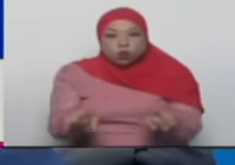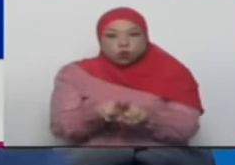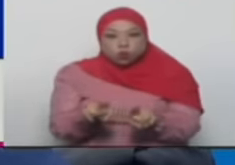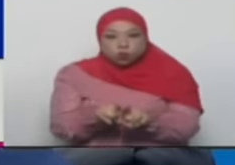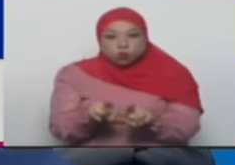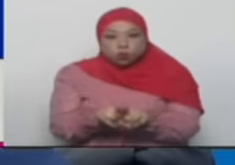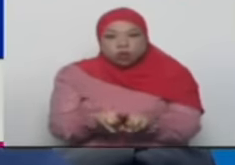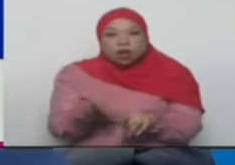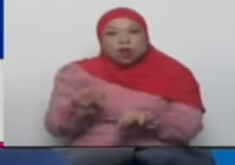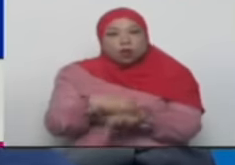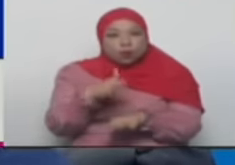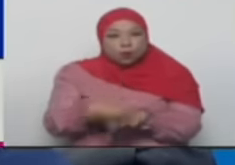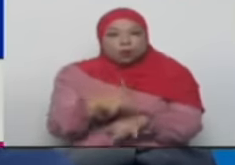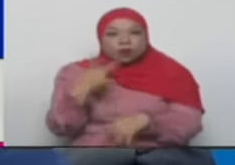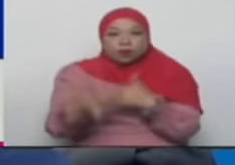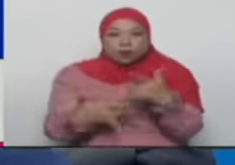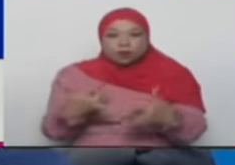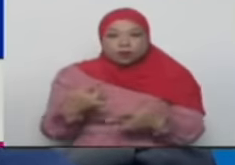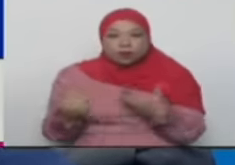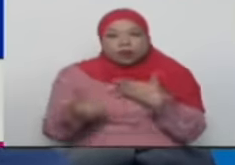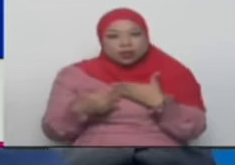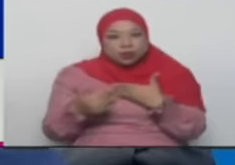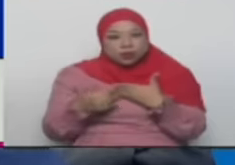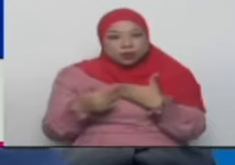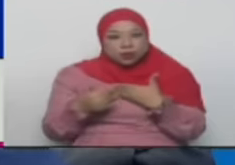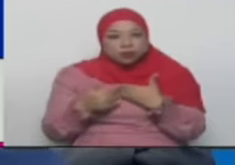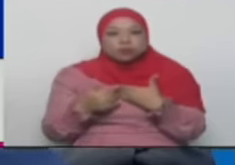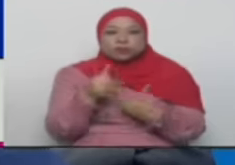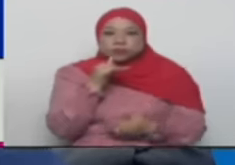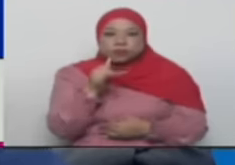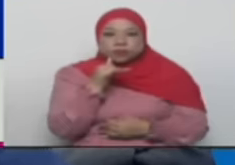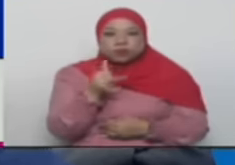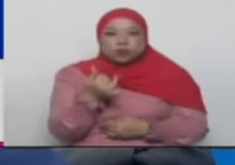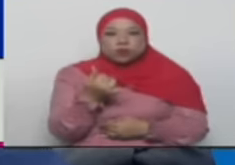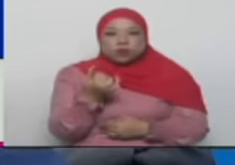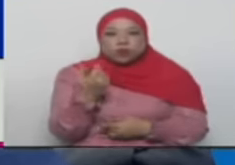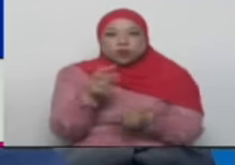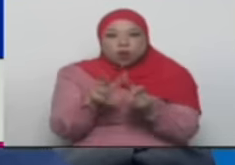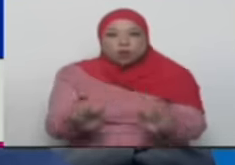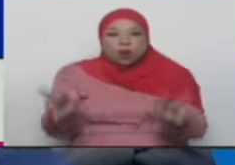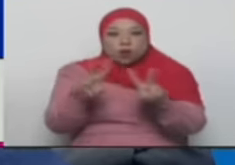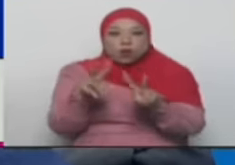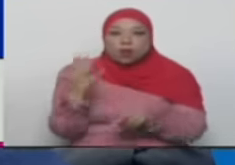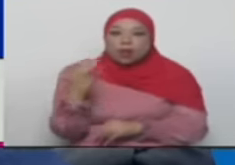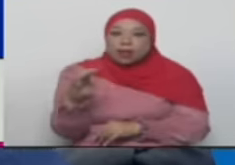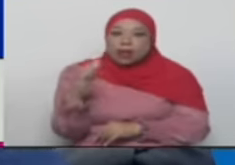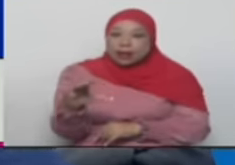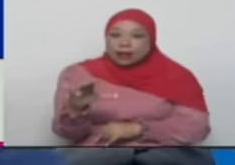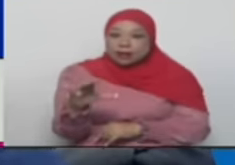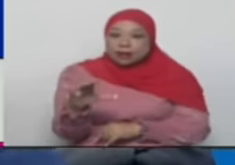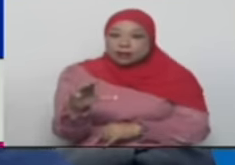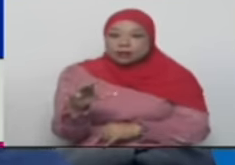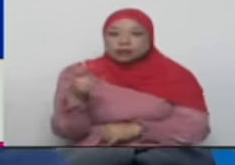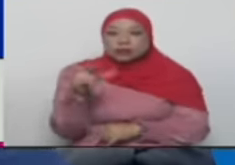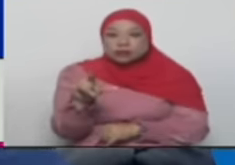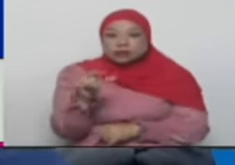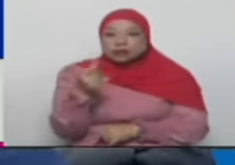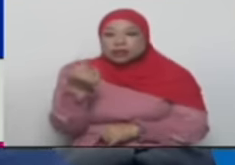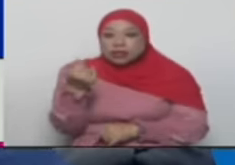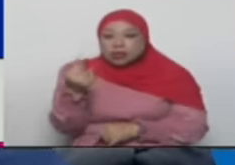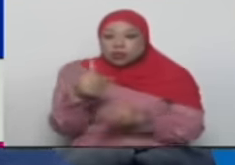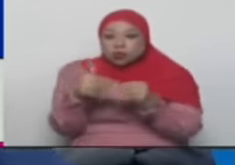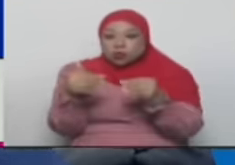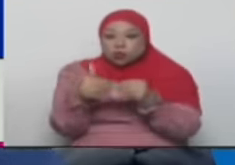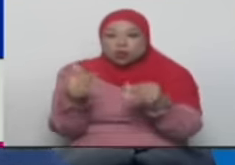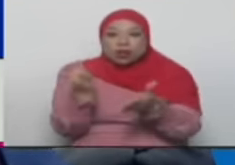Igualmente, el día jueves y el día viernes, ataques al Consejo Federal de Gobierno, a la Bolsa de Valores de Caracas. Los ataques han ido a las estructuras sensibles del